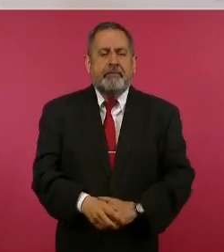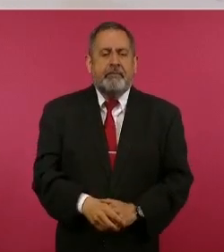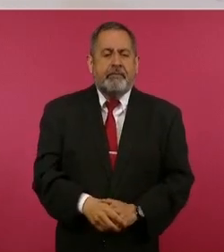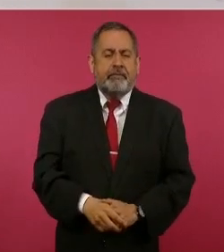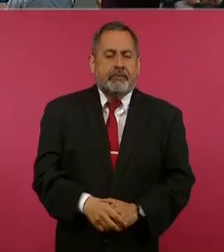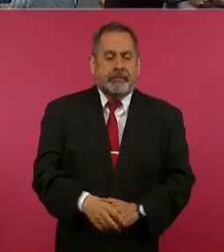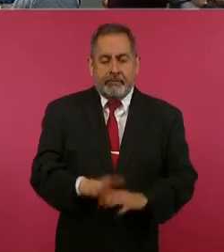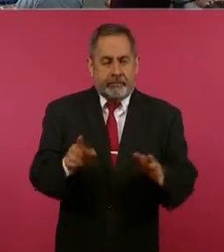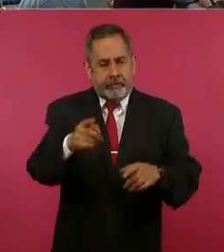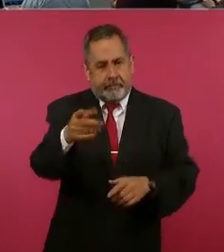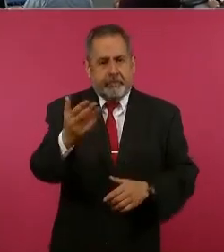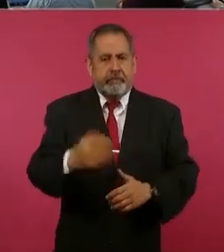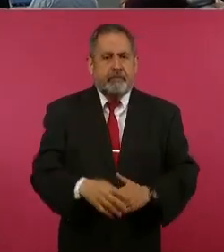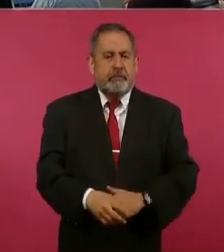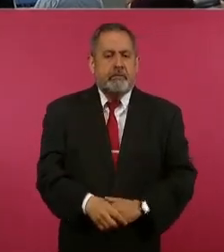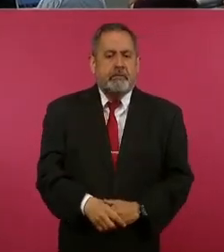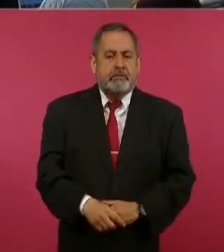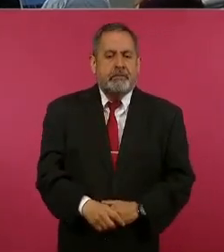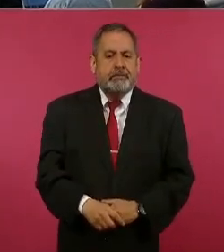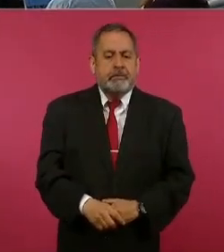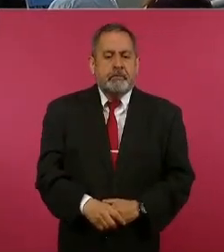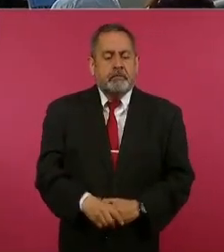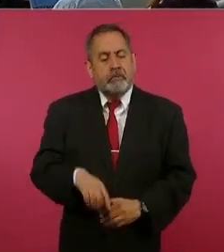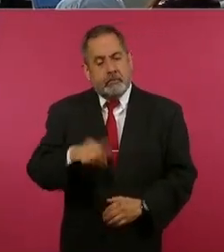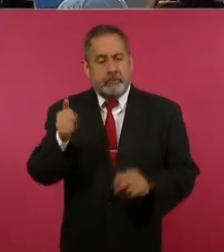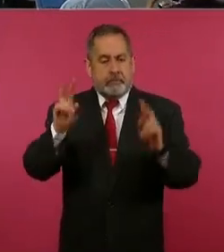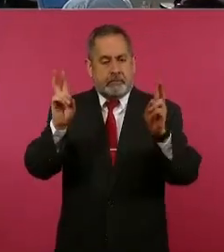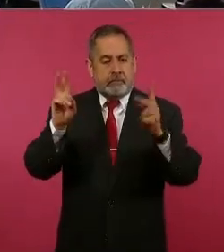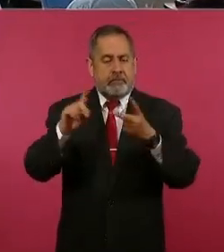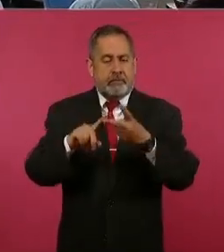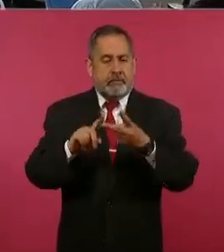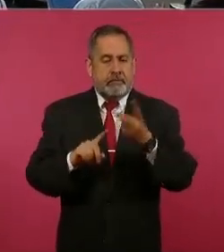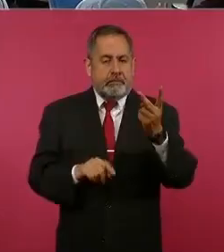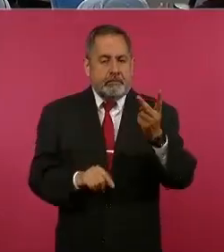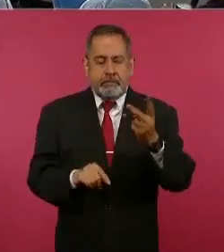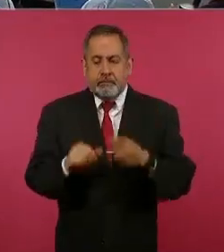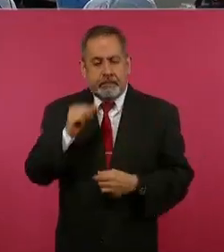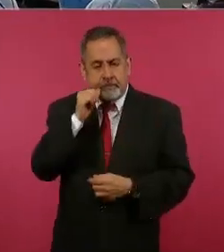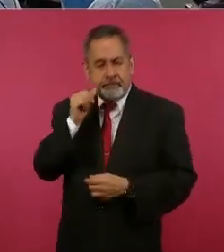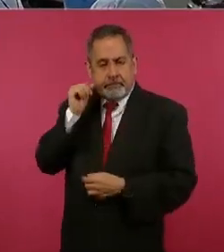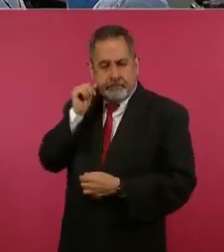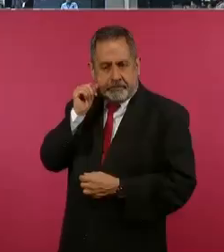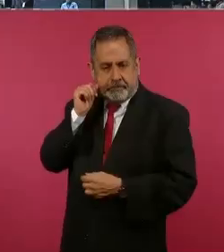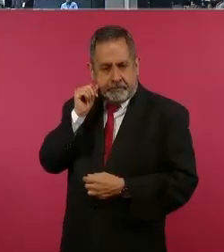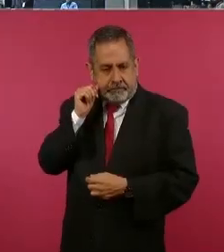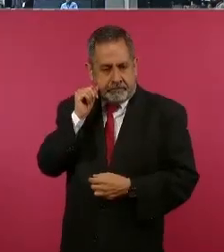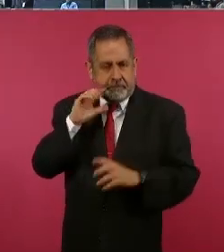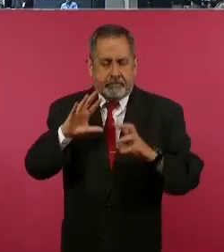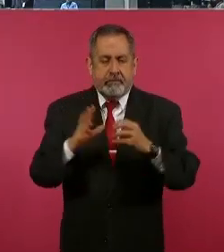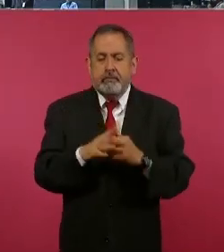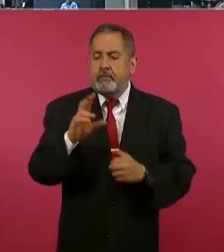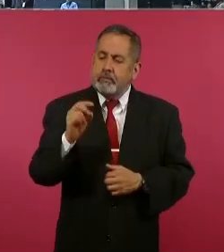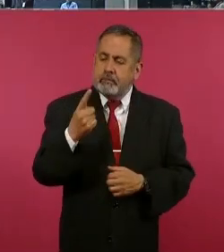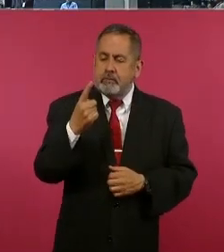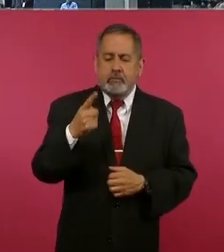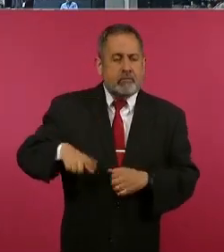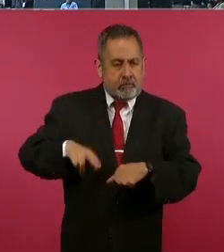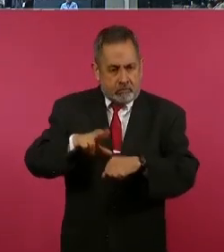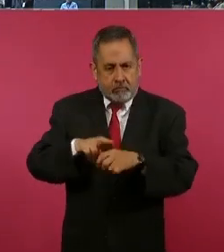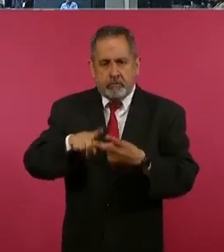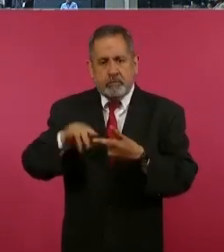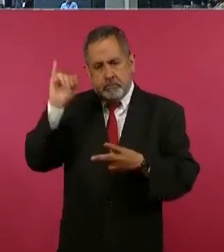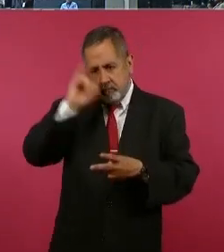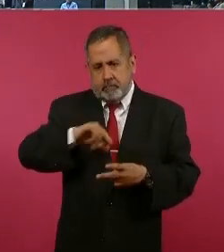Bueno, vámonos. Gracias, presidente. En otro tema, el día de ayer los 31 gobernadores y el jefe de